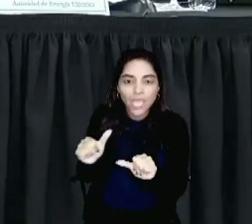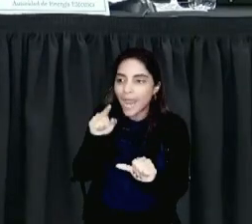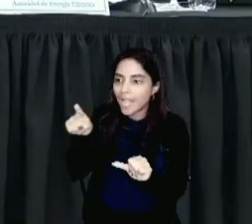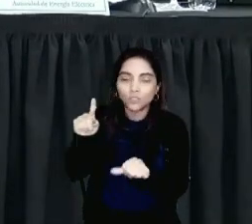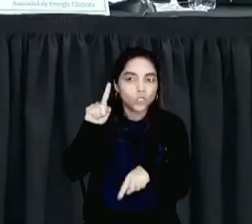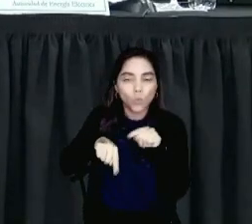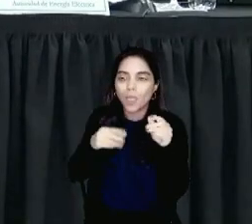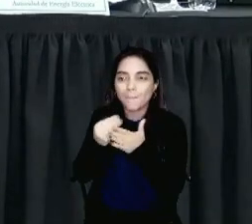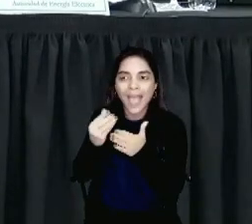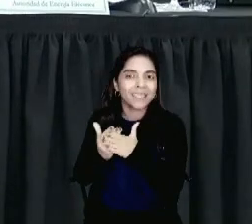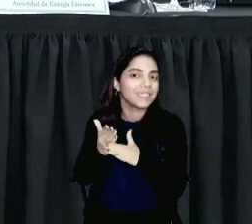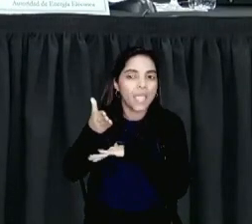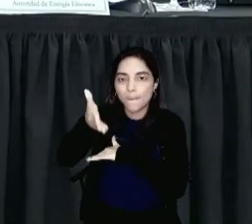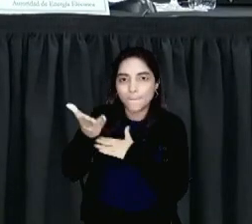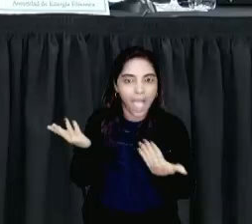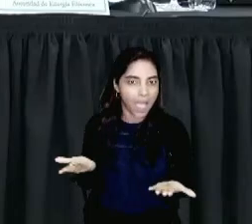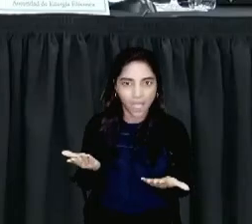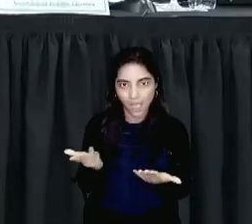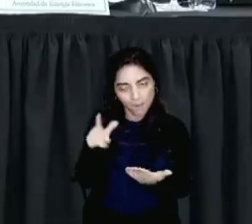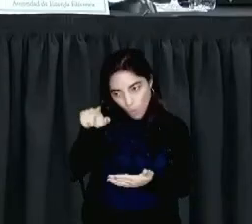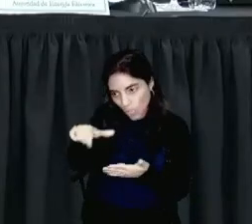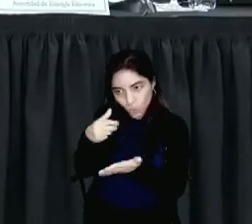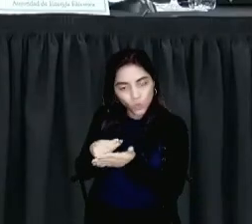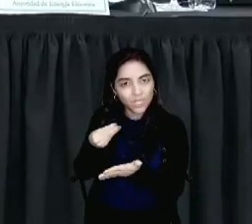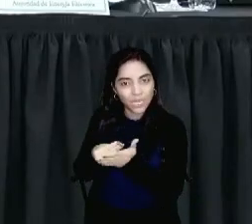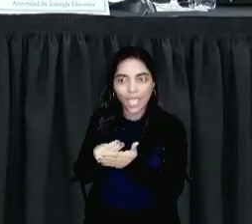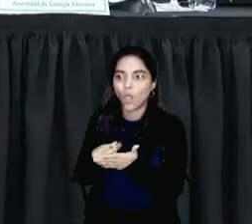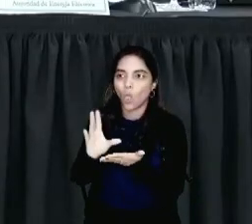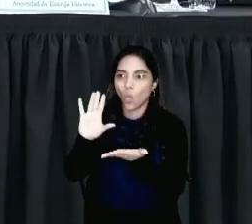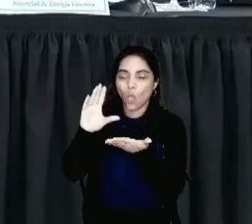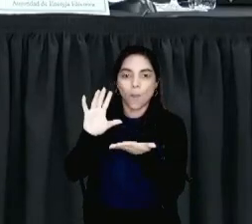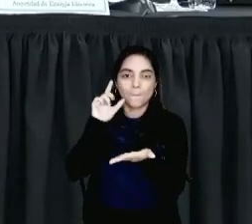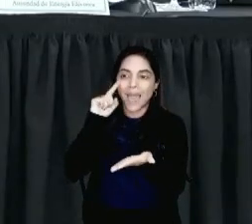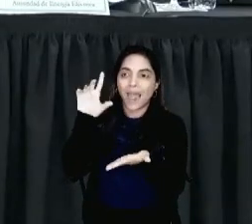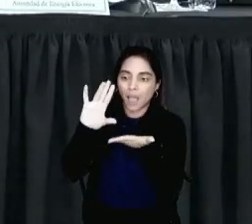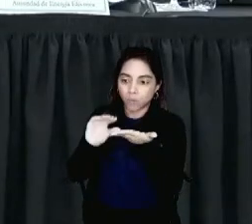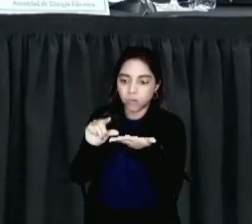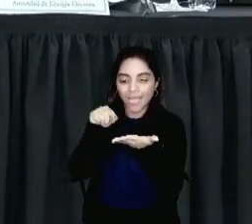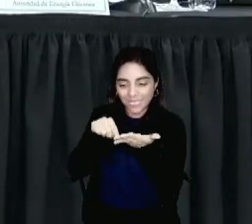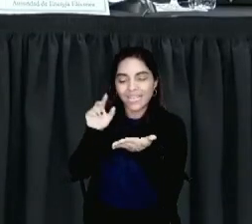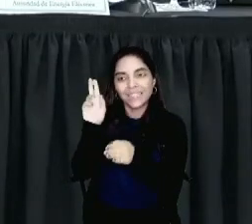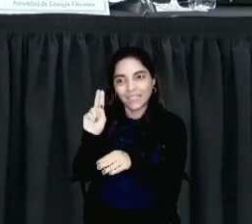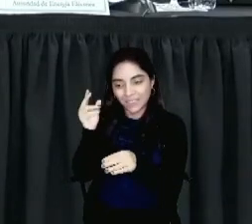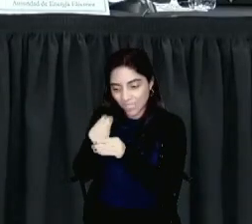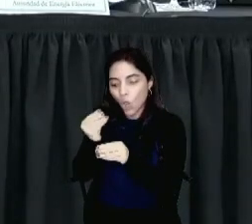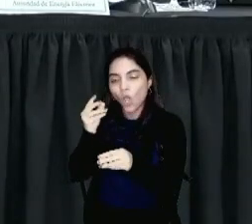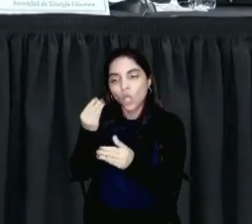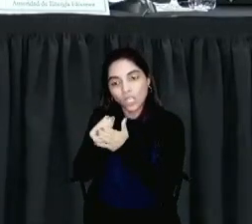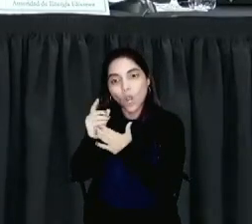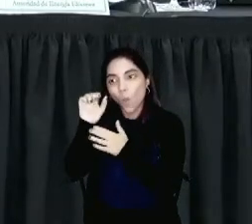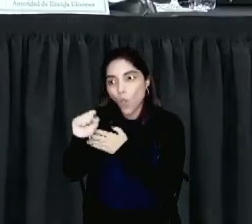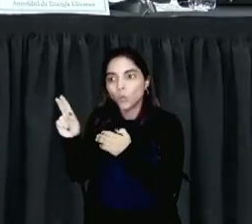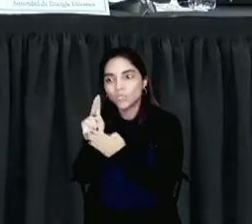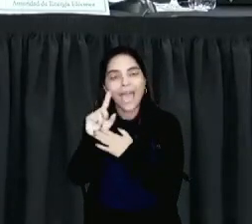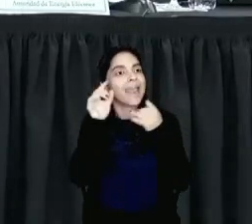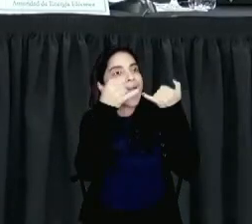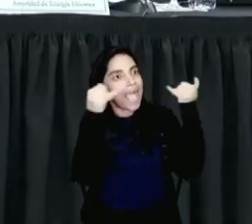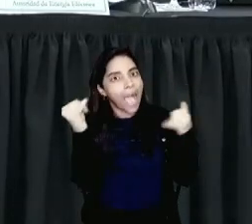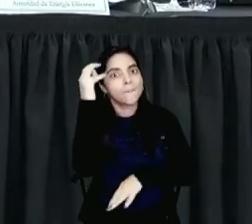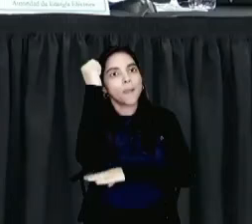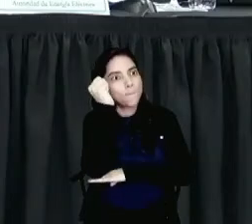de pagar porque es dinero es menos dinero que hay para cambiar cables postees transformadores y demás que lo estamos gastando en